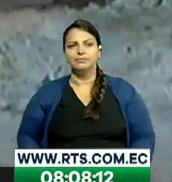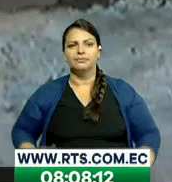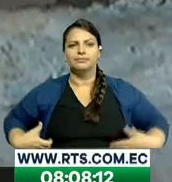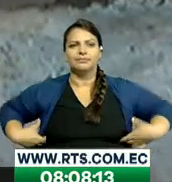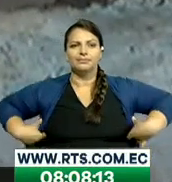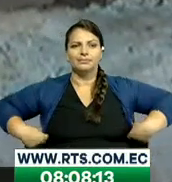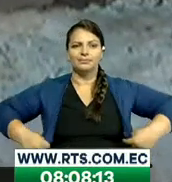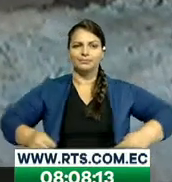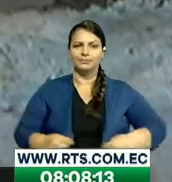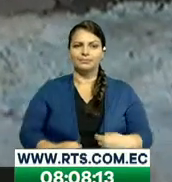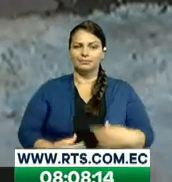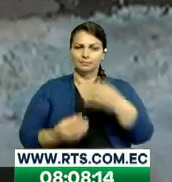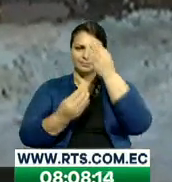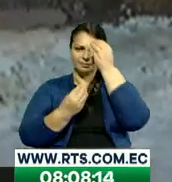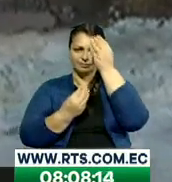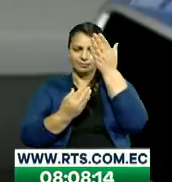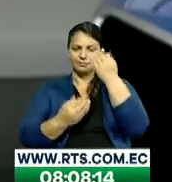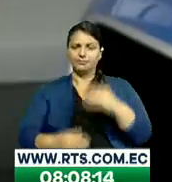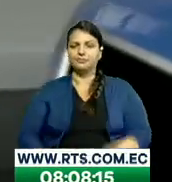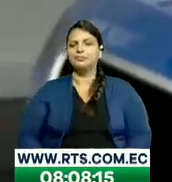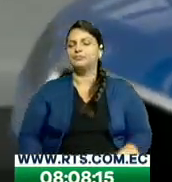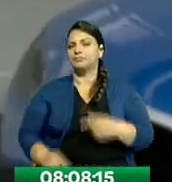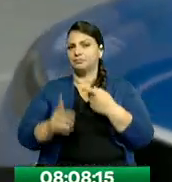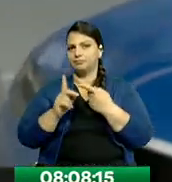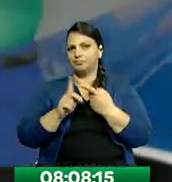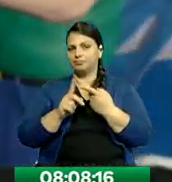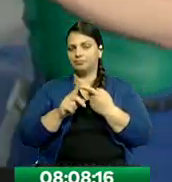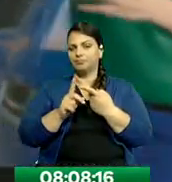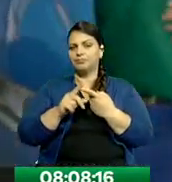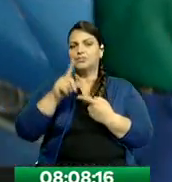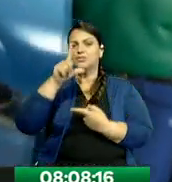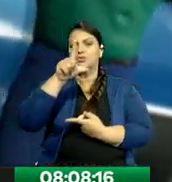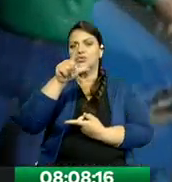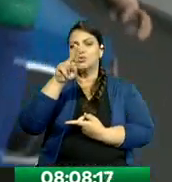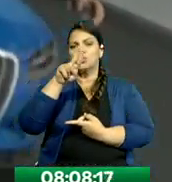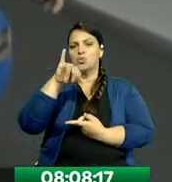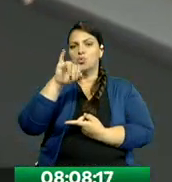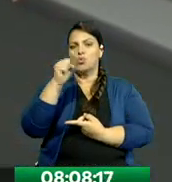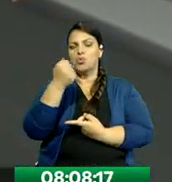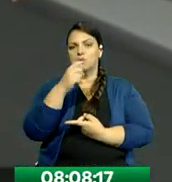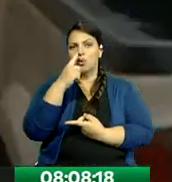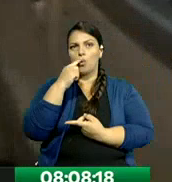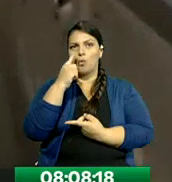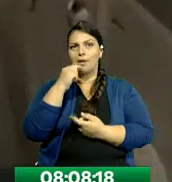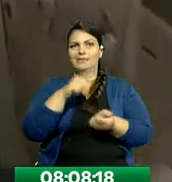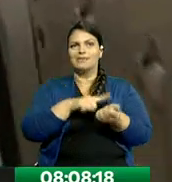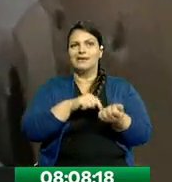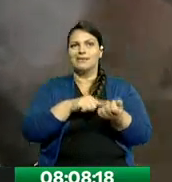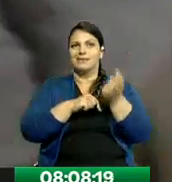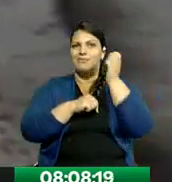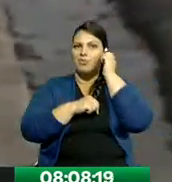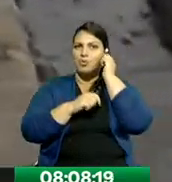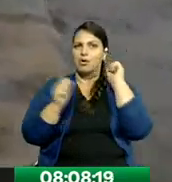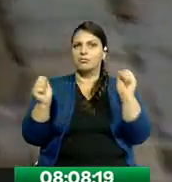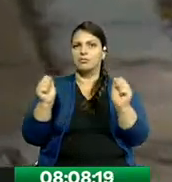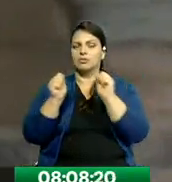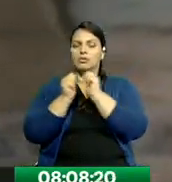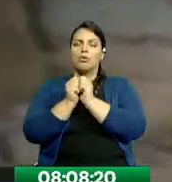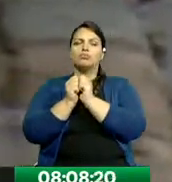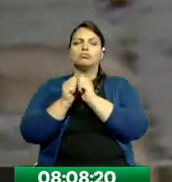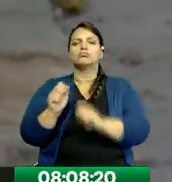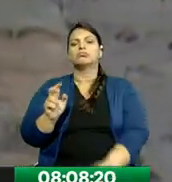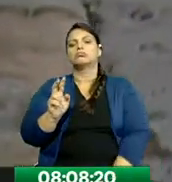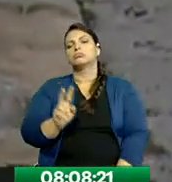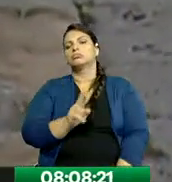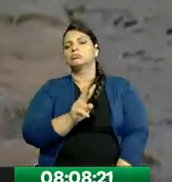A Luis B. lo mataron cuando había dejado a su hermana en Mapasingue Oeste, detrás del mercado municipal. Lo